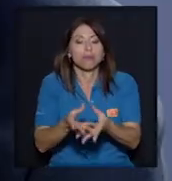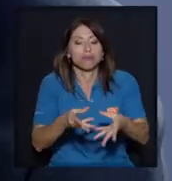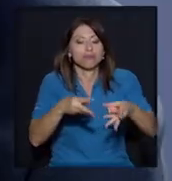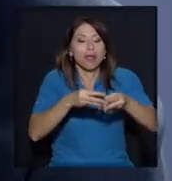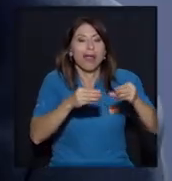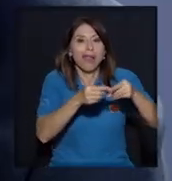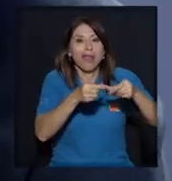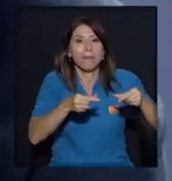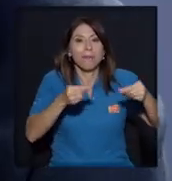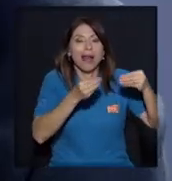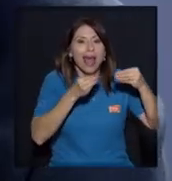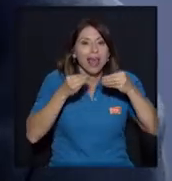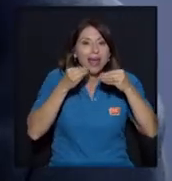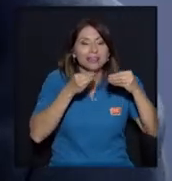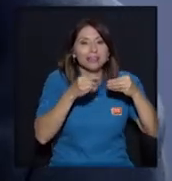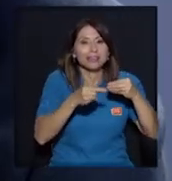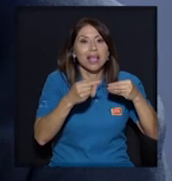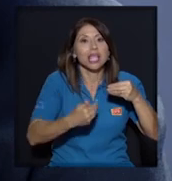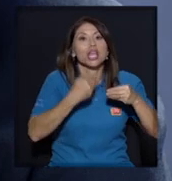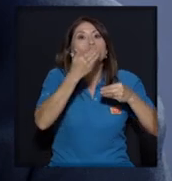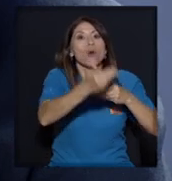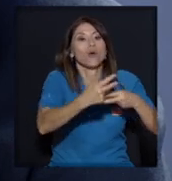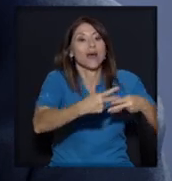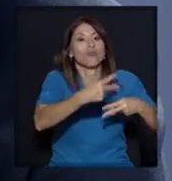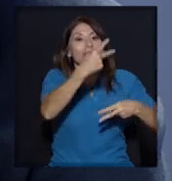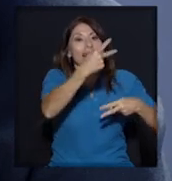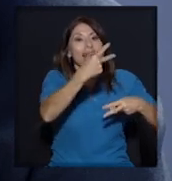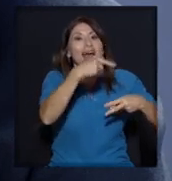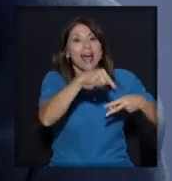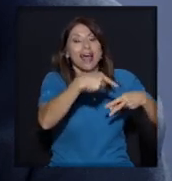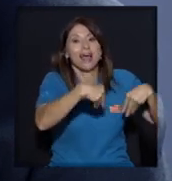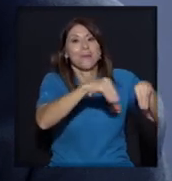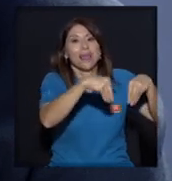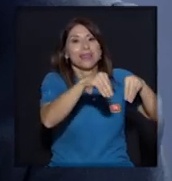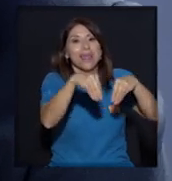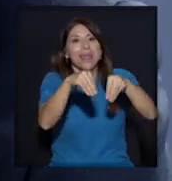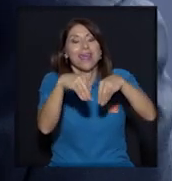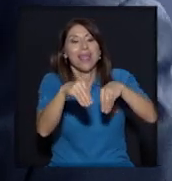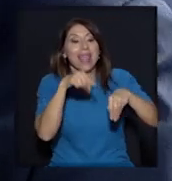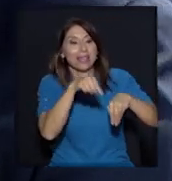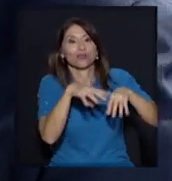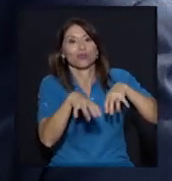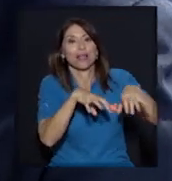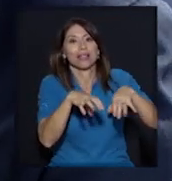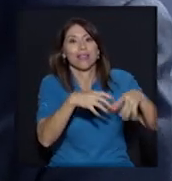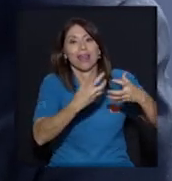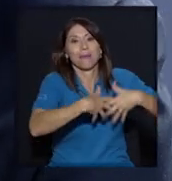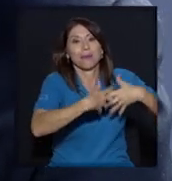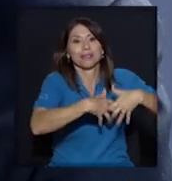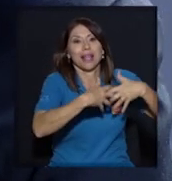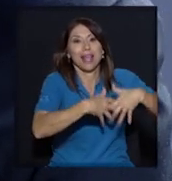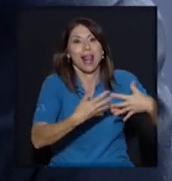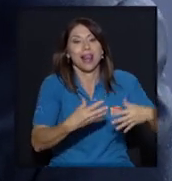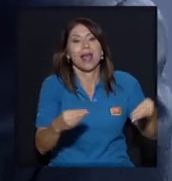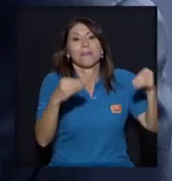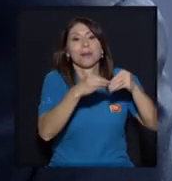es empresarial y hay muchas más cosas. Cuéntenos un poco de esas